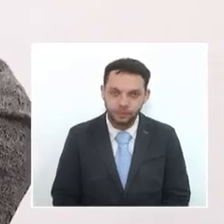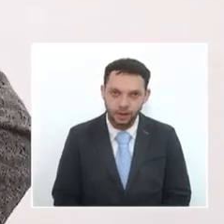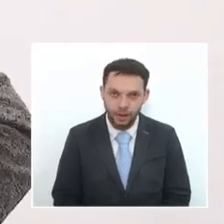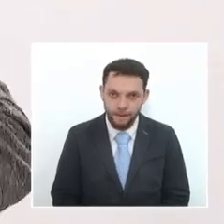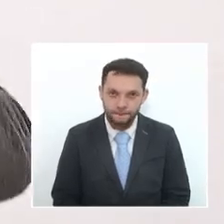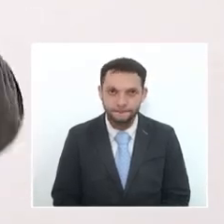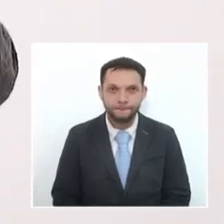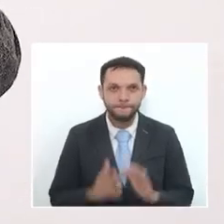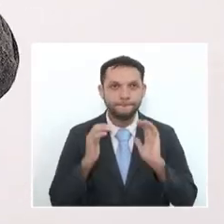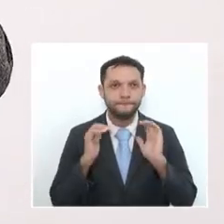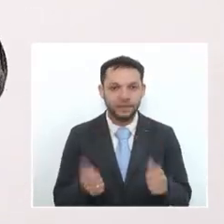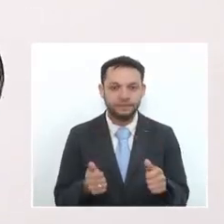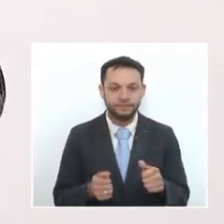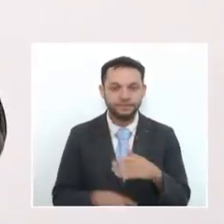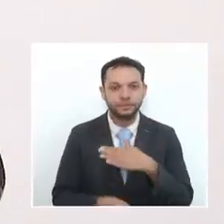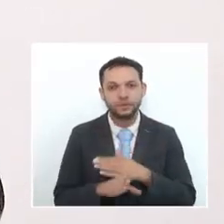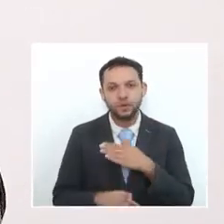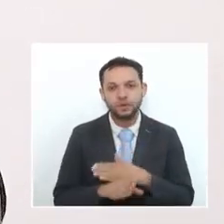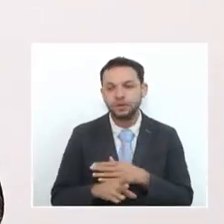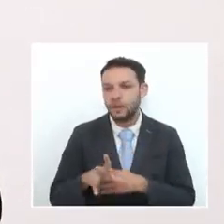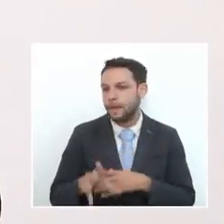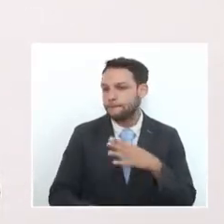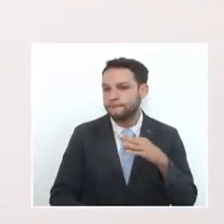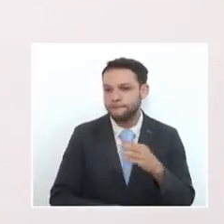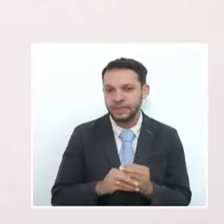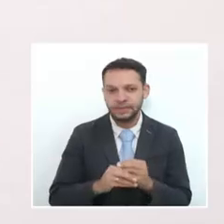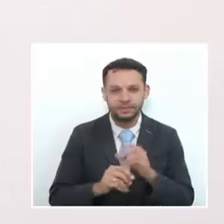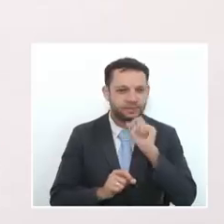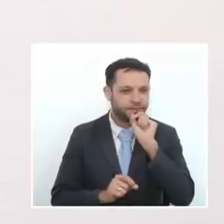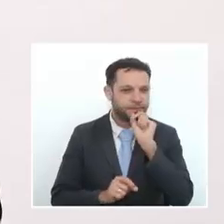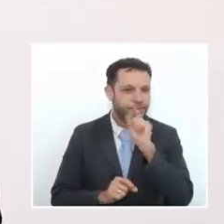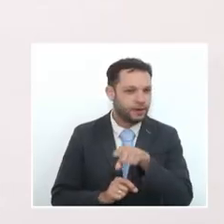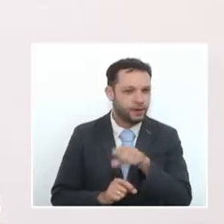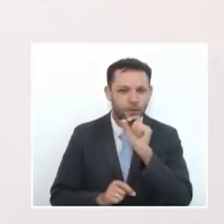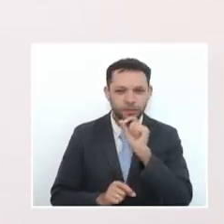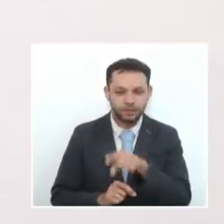Muy bien, seguimos con las preguntas que llegan en